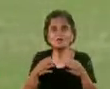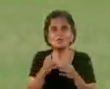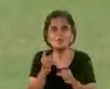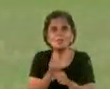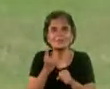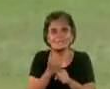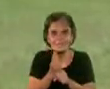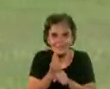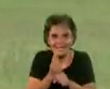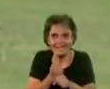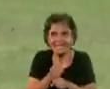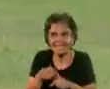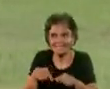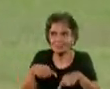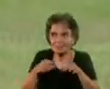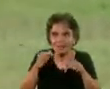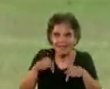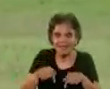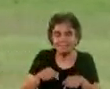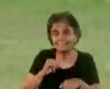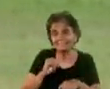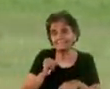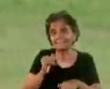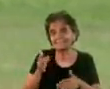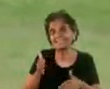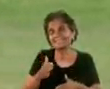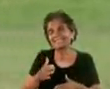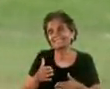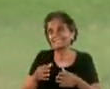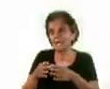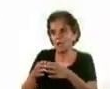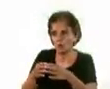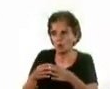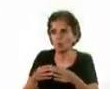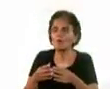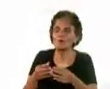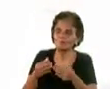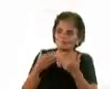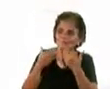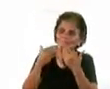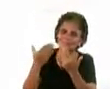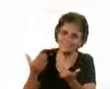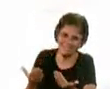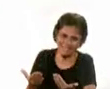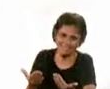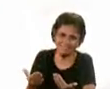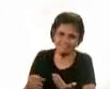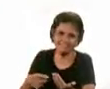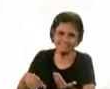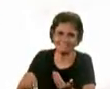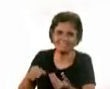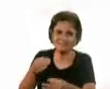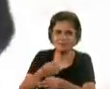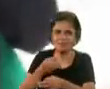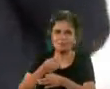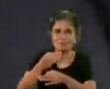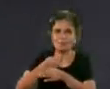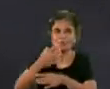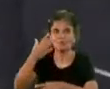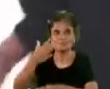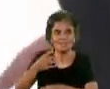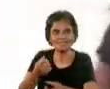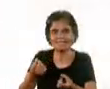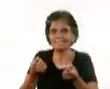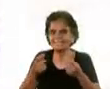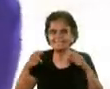que agradecido a la comisión por habernos prestado la cancha. Sabemos que el plantel profesional la tiene que tener siempre al 100 para disputar los encuentros que